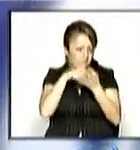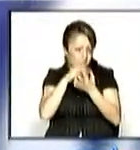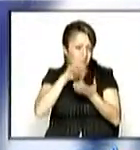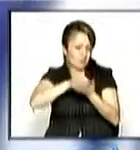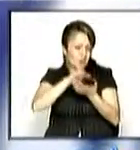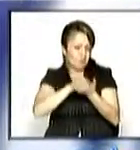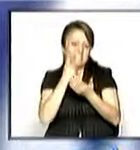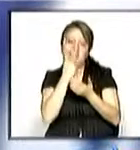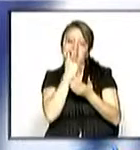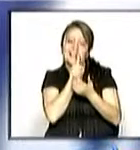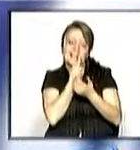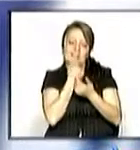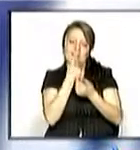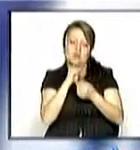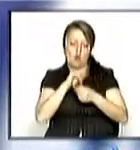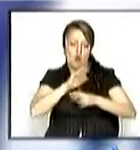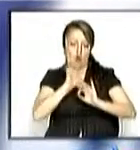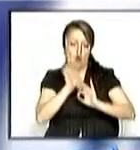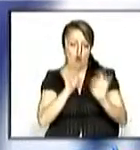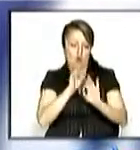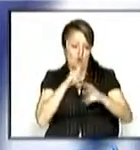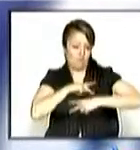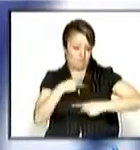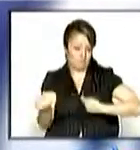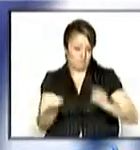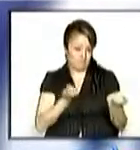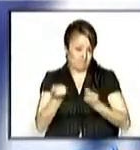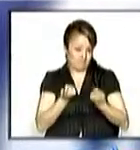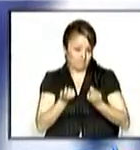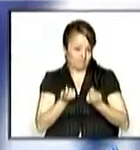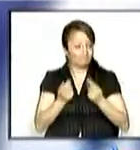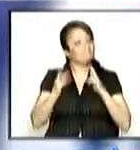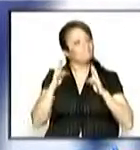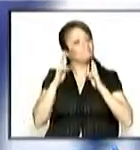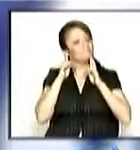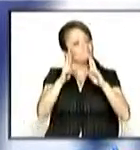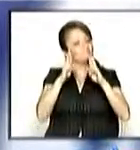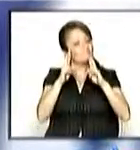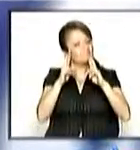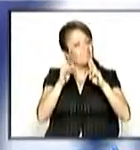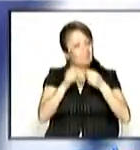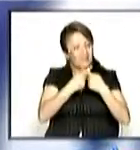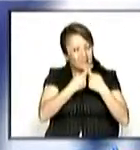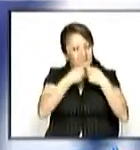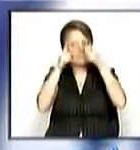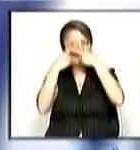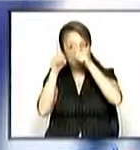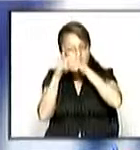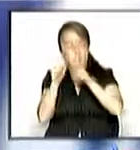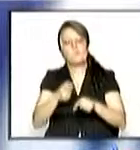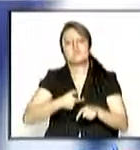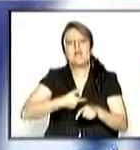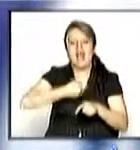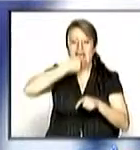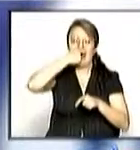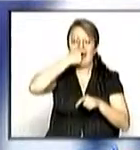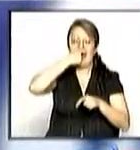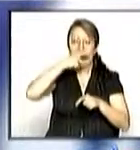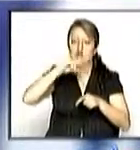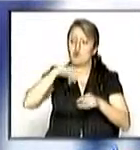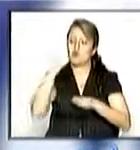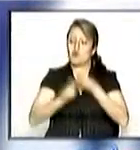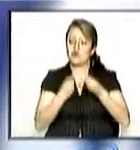odontología neurofocal o en biodontología buscamos alternativas protésicas que no